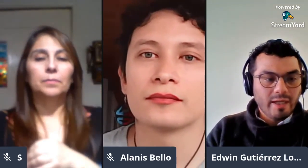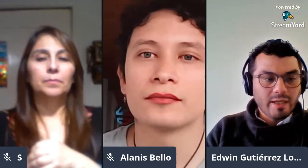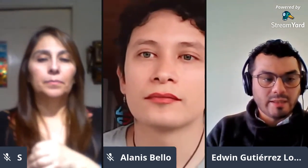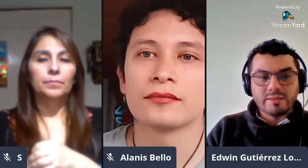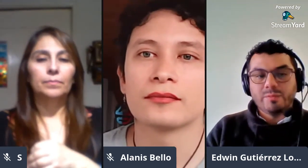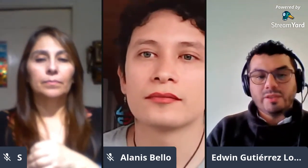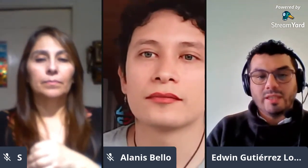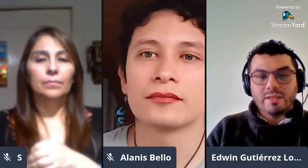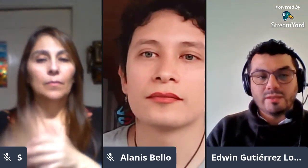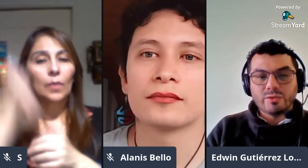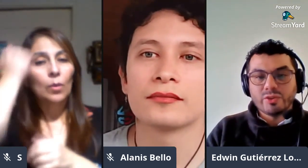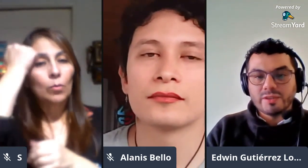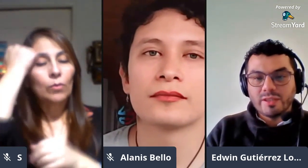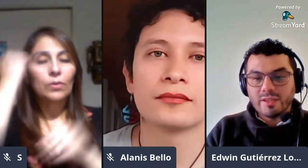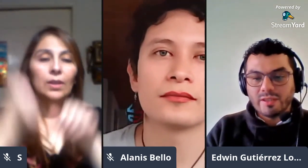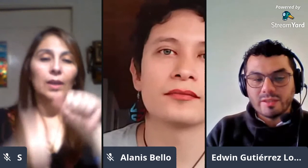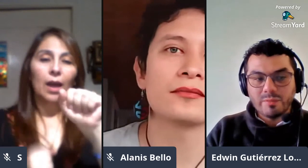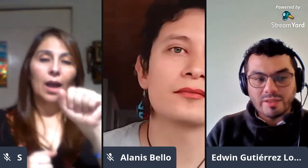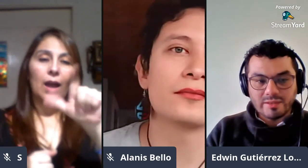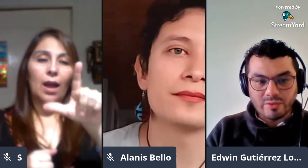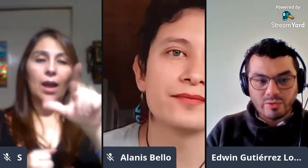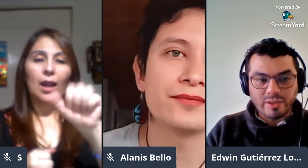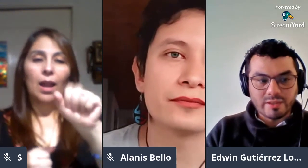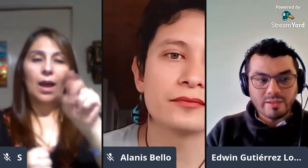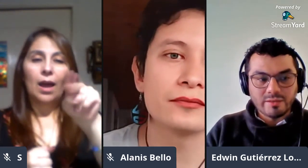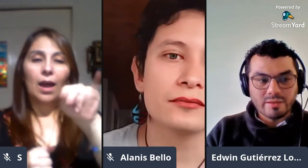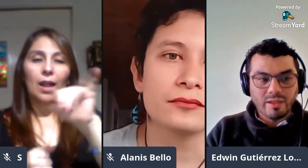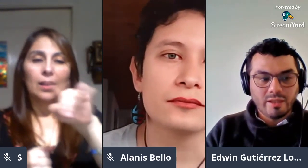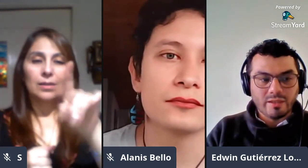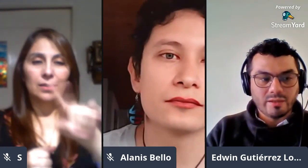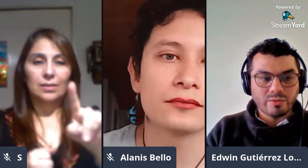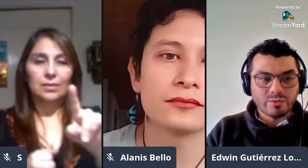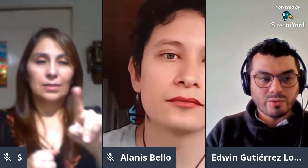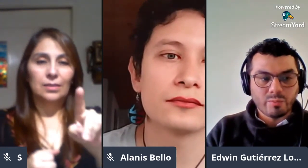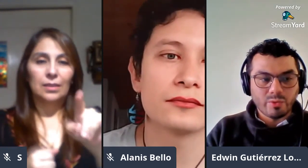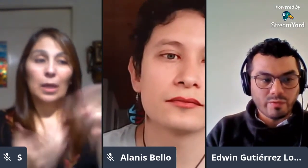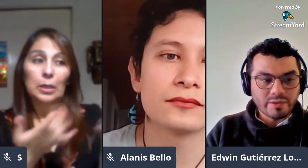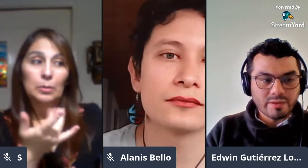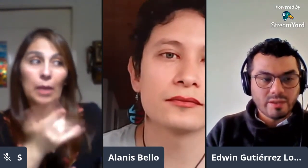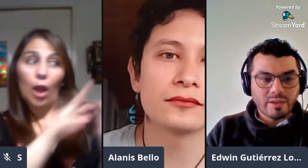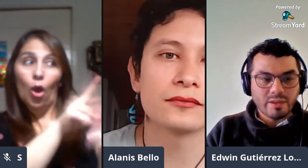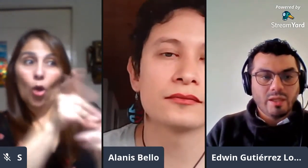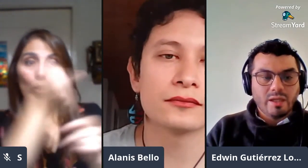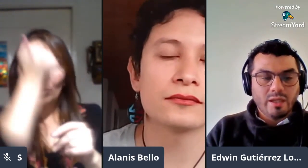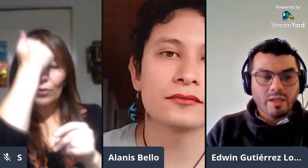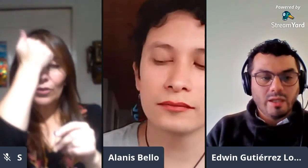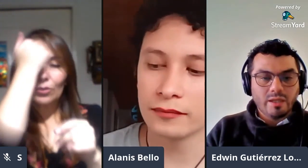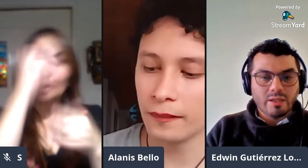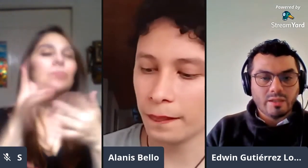Profe Alanis, mientras, no sé si mientras se conectan los profes,